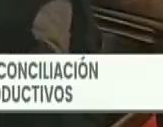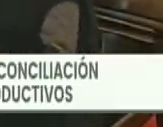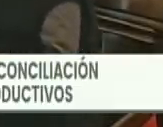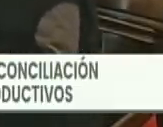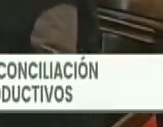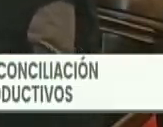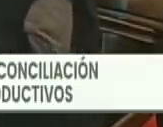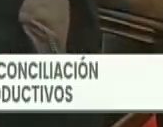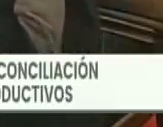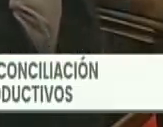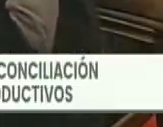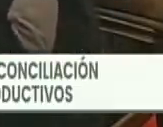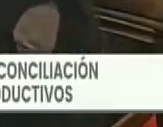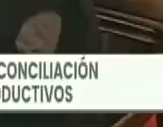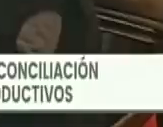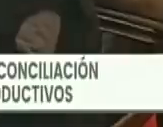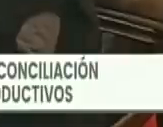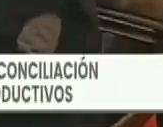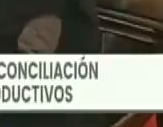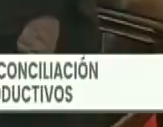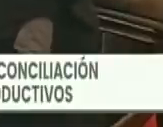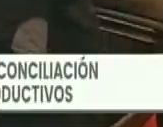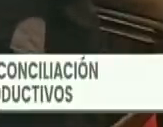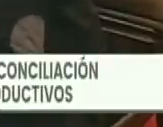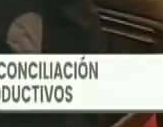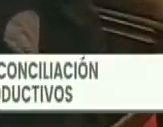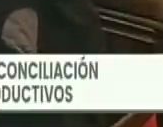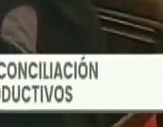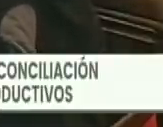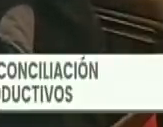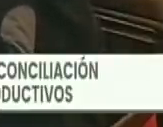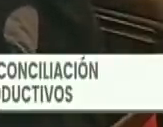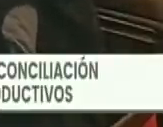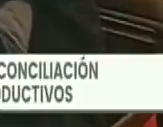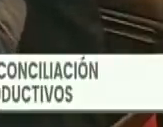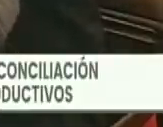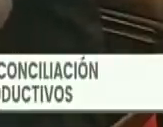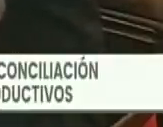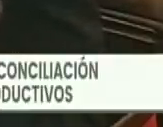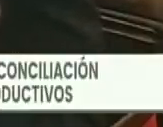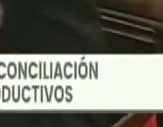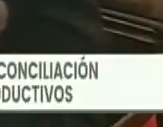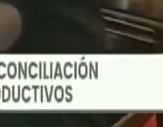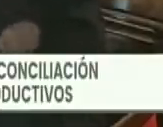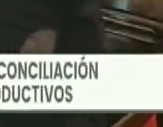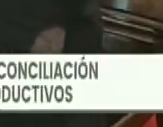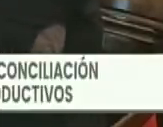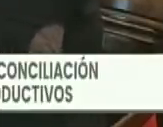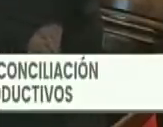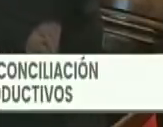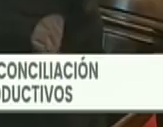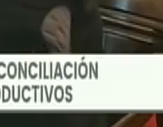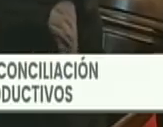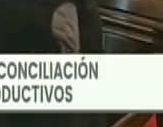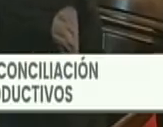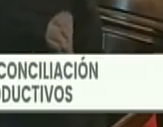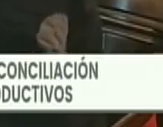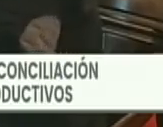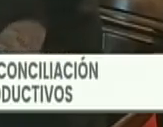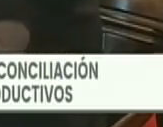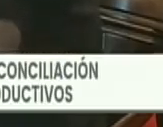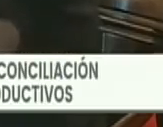gobernador señor presidente de la asamblea nacional propuestas factibles algunos